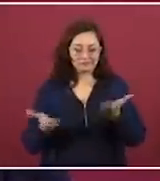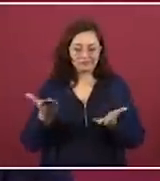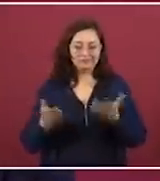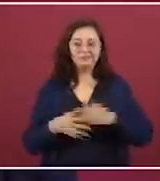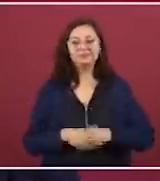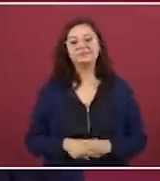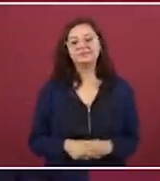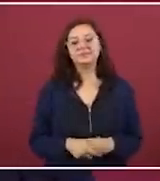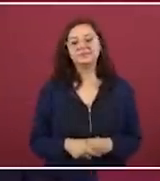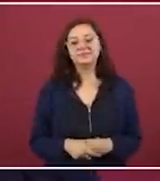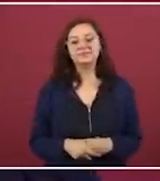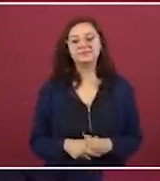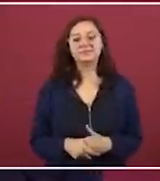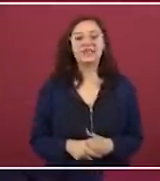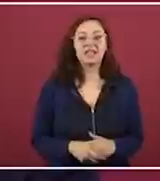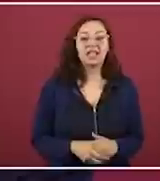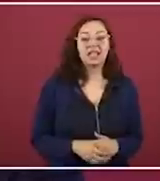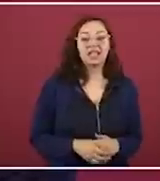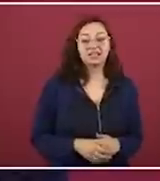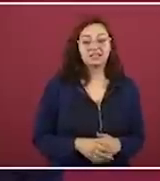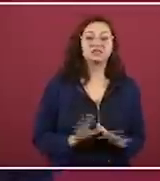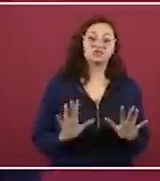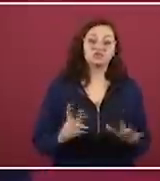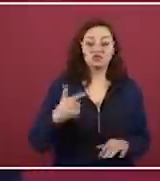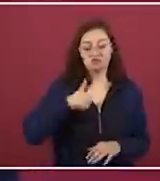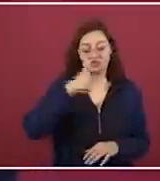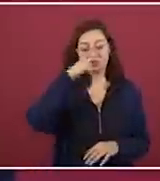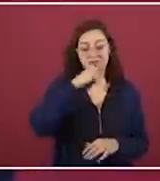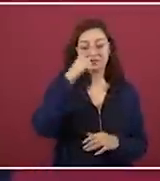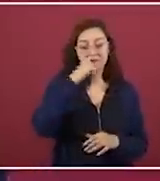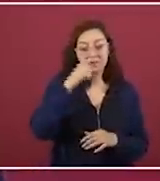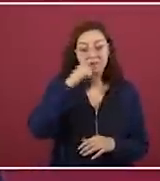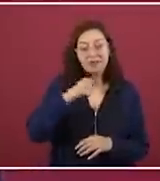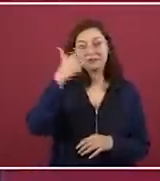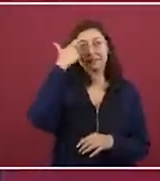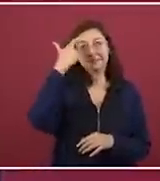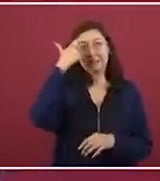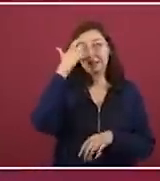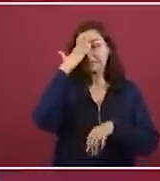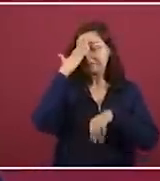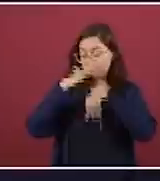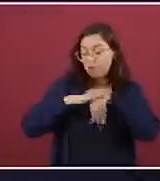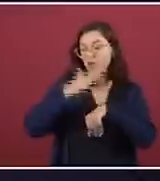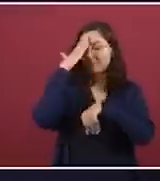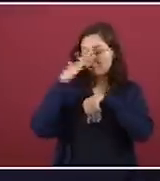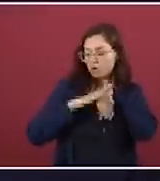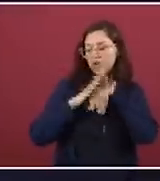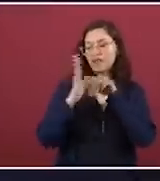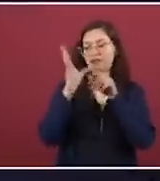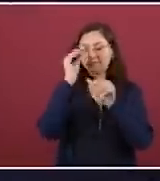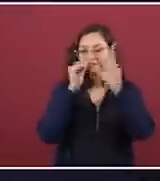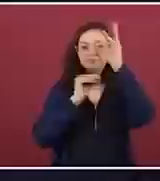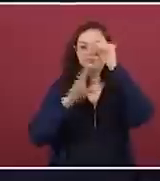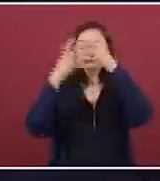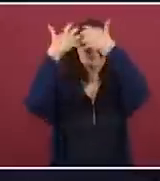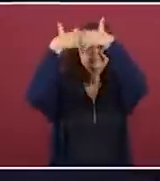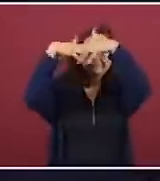pues siempre procuro cultivar mi cabeza, mi memoria. Sí, la